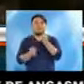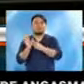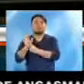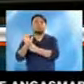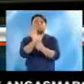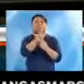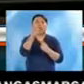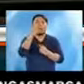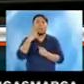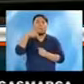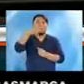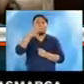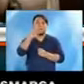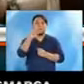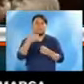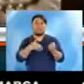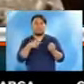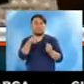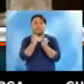junto a Gianmarco.